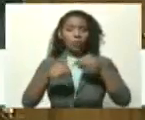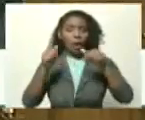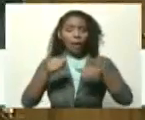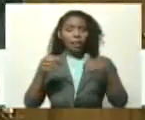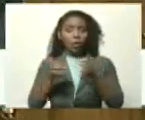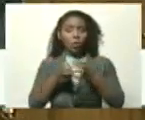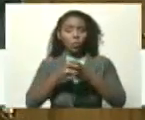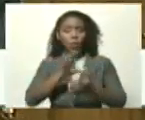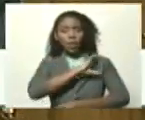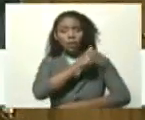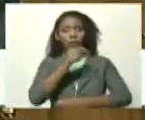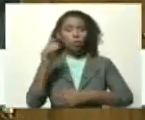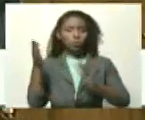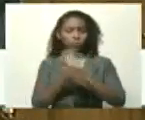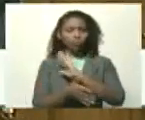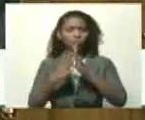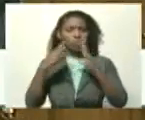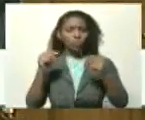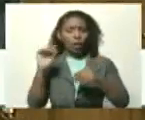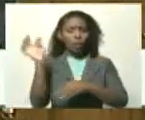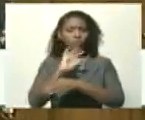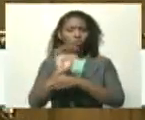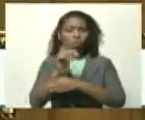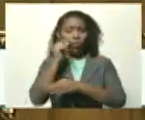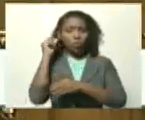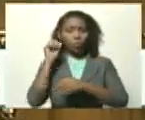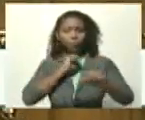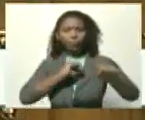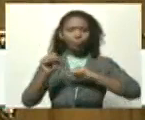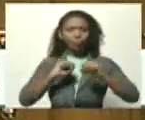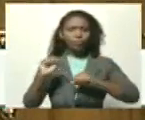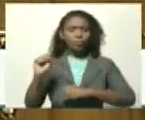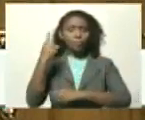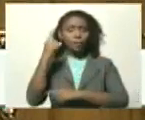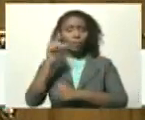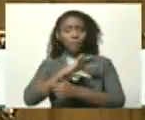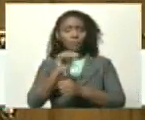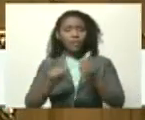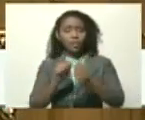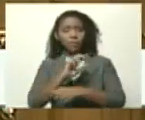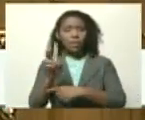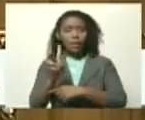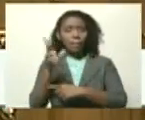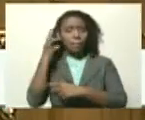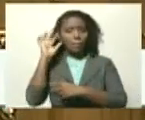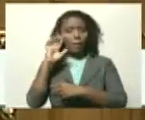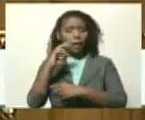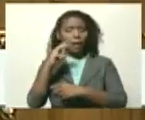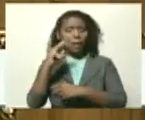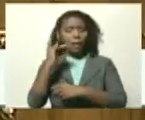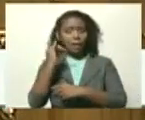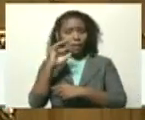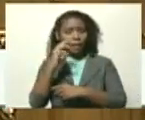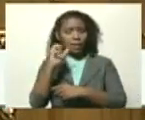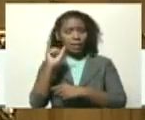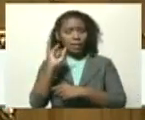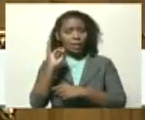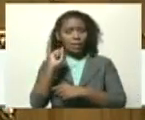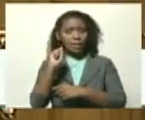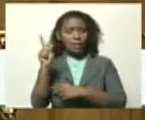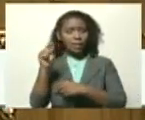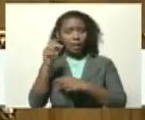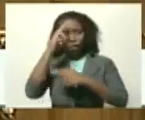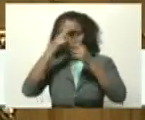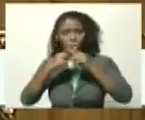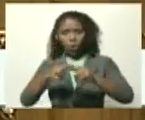Junta Directiva, y sobre todo por la función y la acción de nuestra primera vicepresidenta María Iris Varela, fue reivindicar el